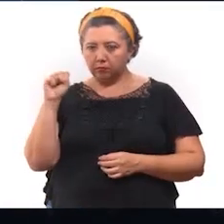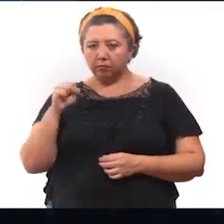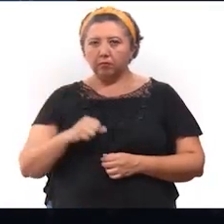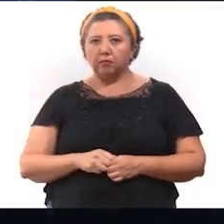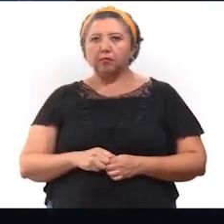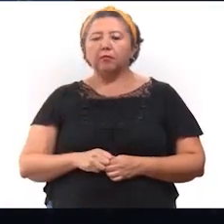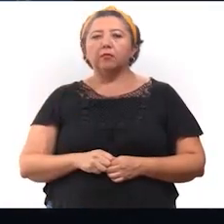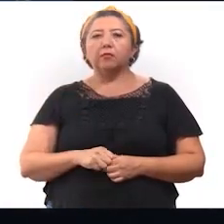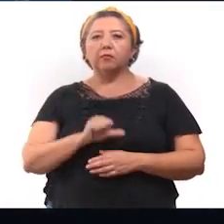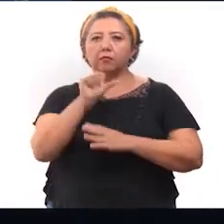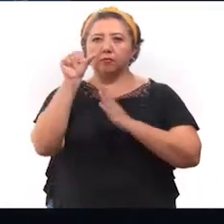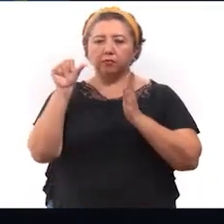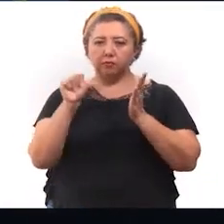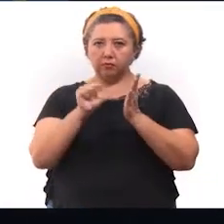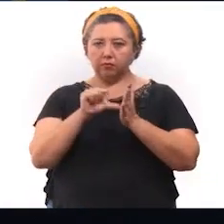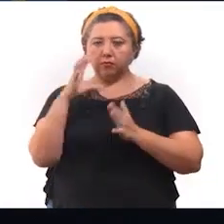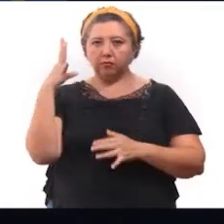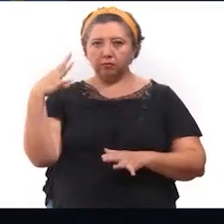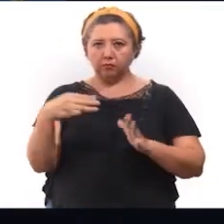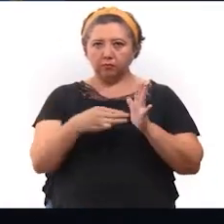11.460, en la zona centro